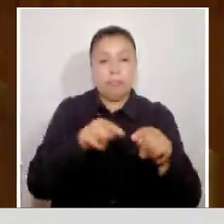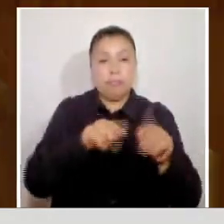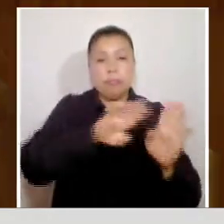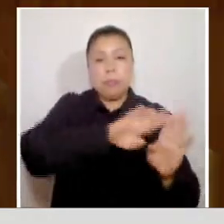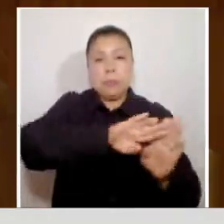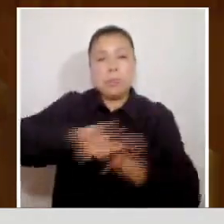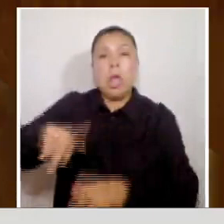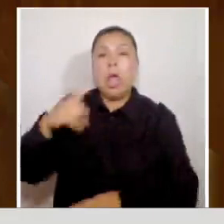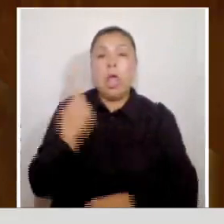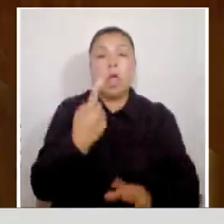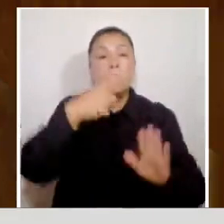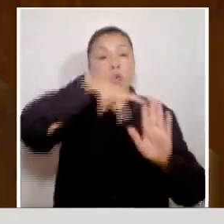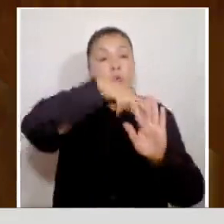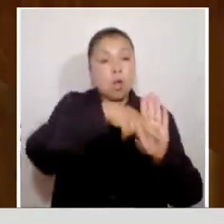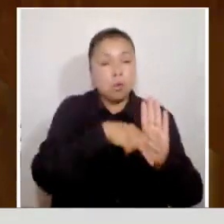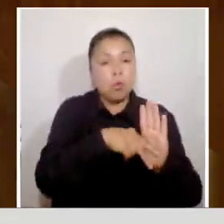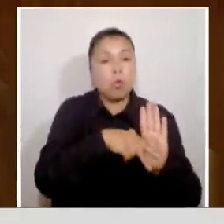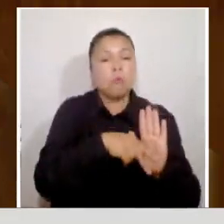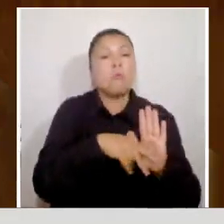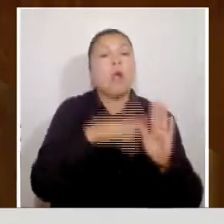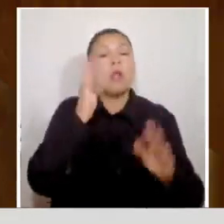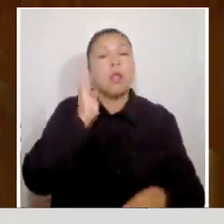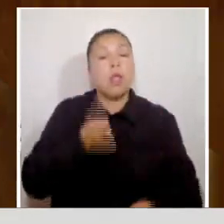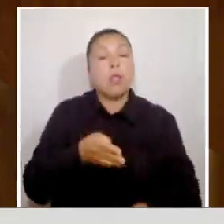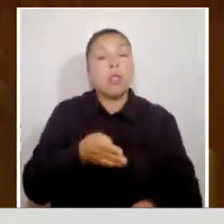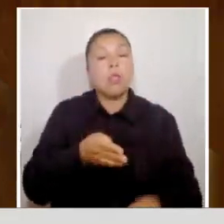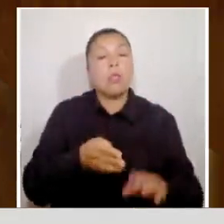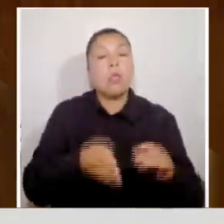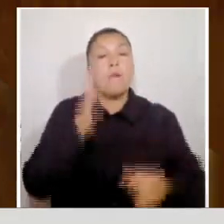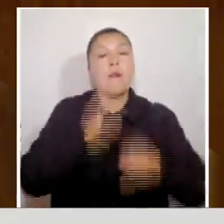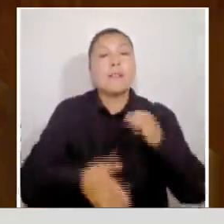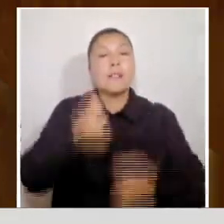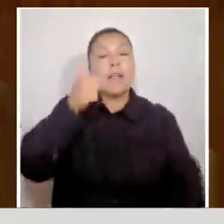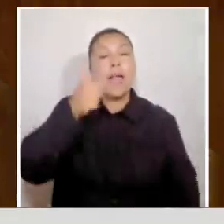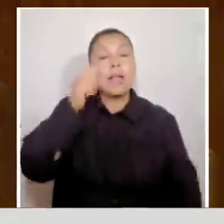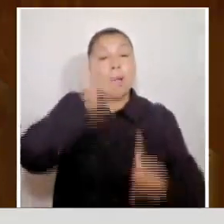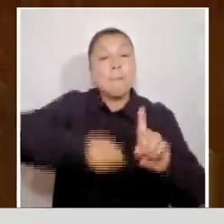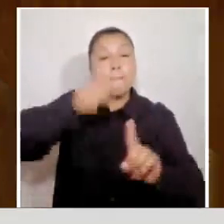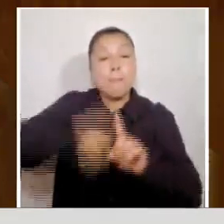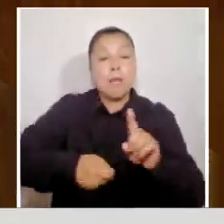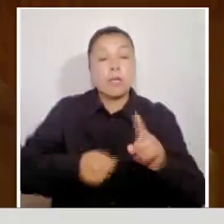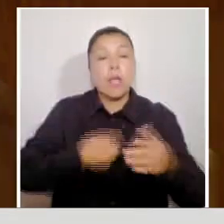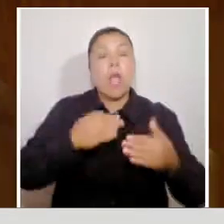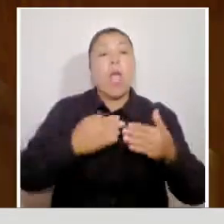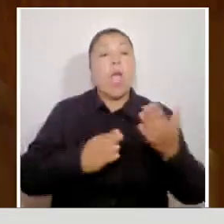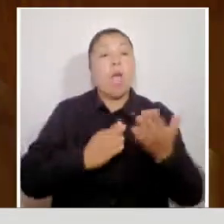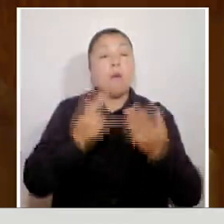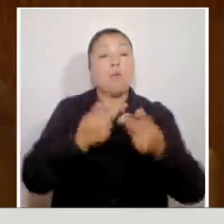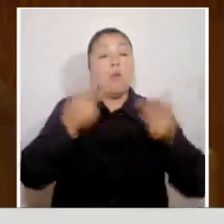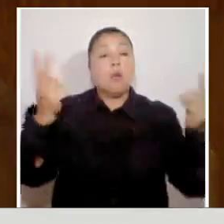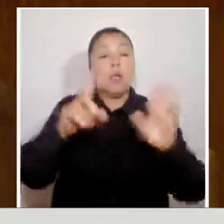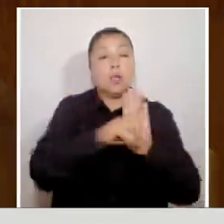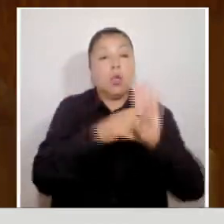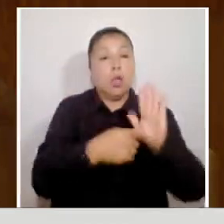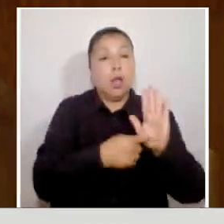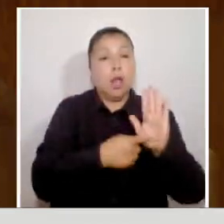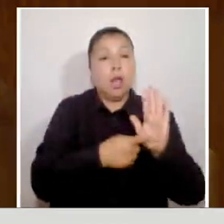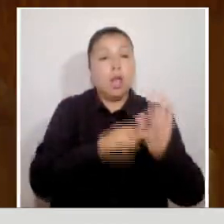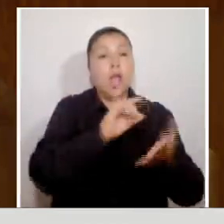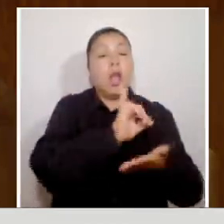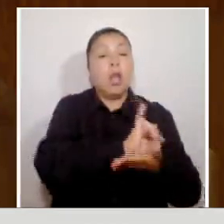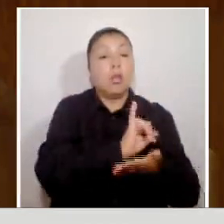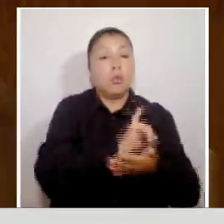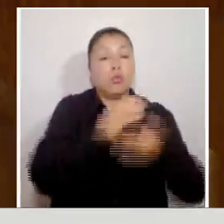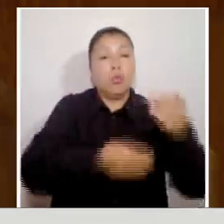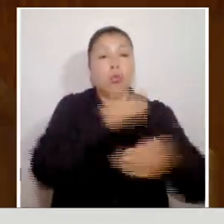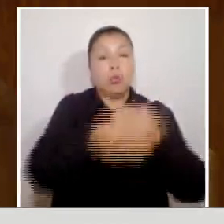reglamento que deberá dictarse dentro del plazo de 6 meses a partir de la publicación de esta ley el establecimiento de los procedimientos